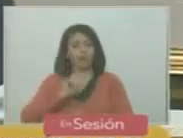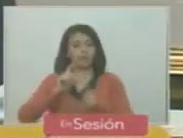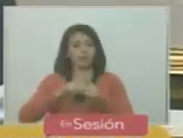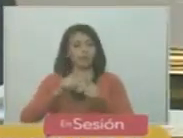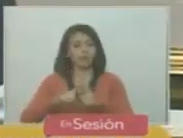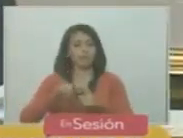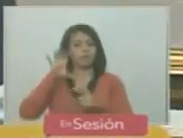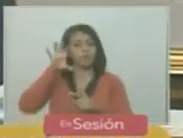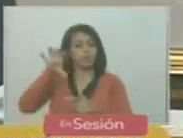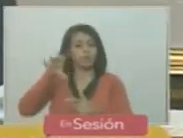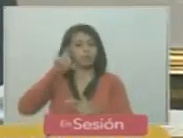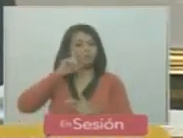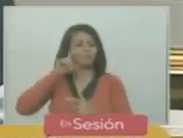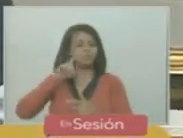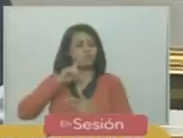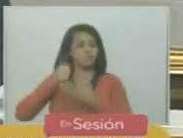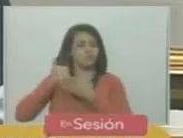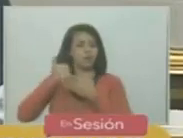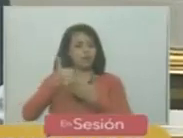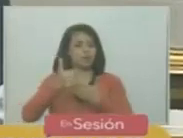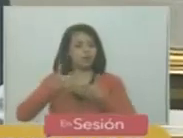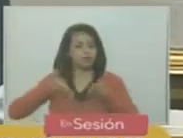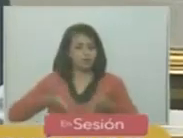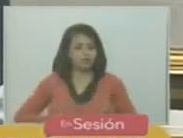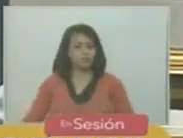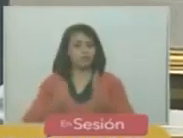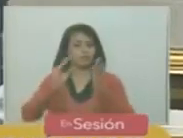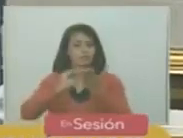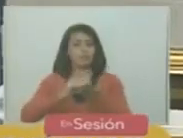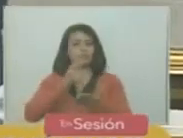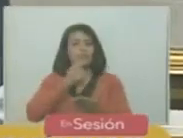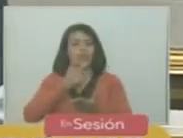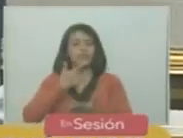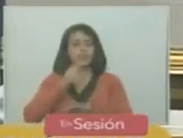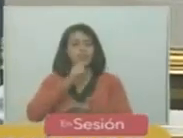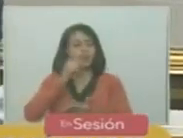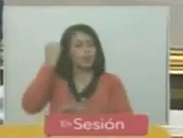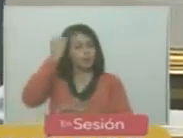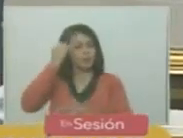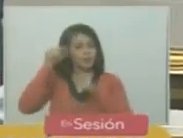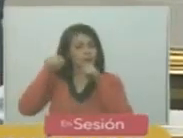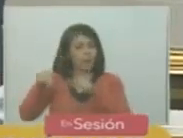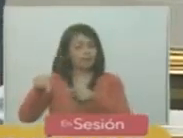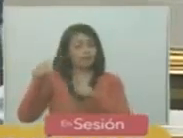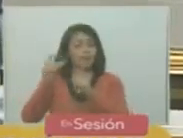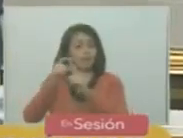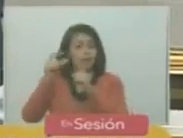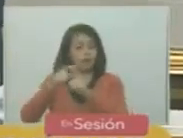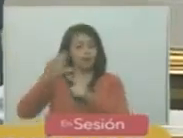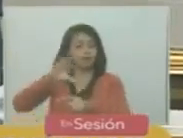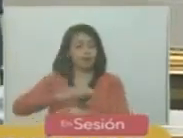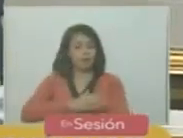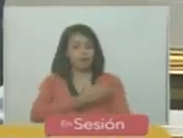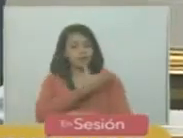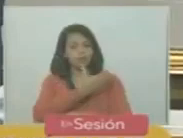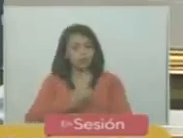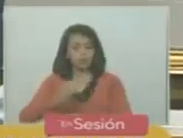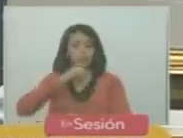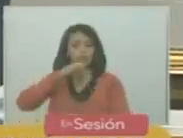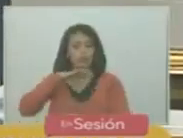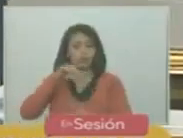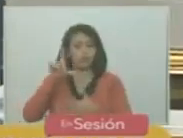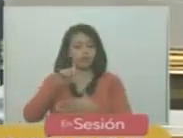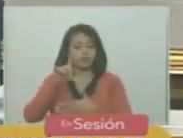preñada, ¿quién la ayudará a parir para que se ponga bonita? ¿Quién iba a pensar que ese partero de la historia latinoamericana